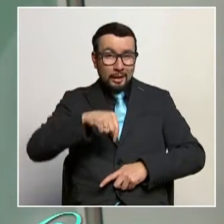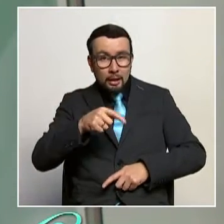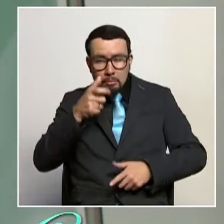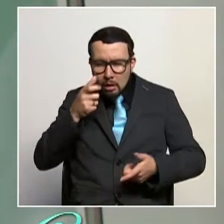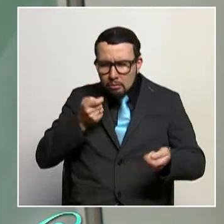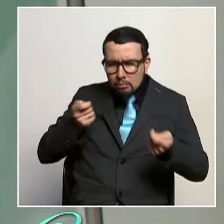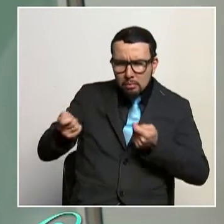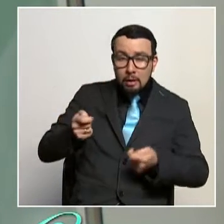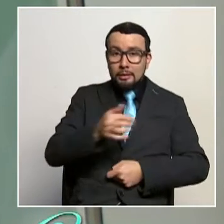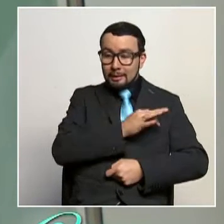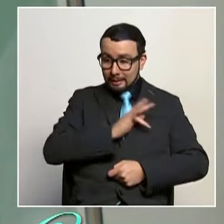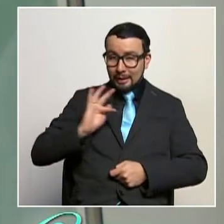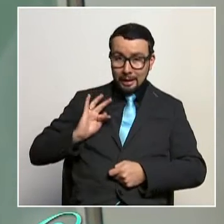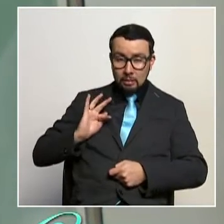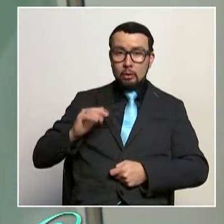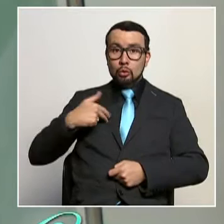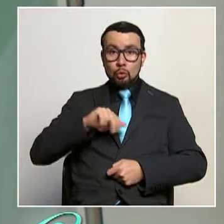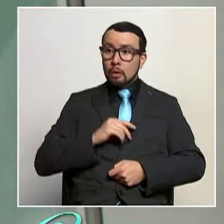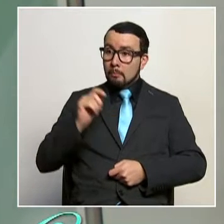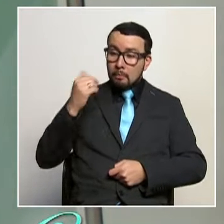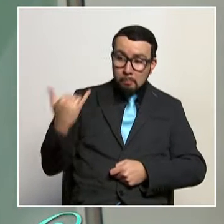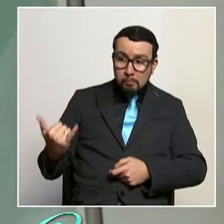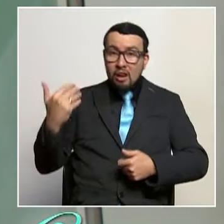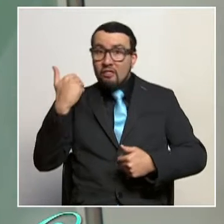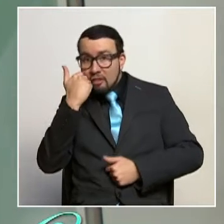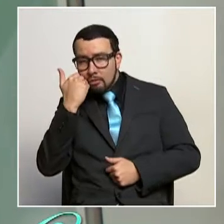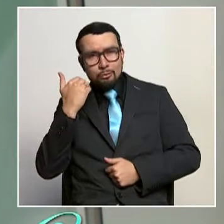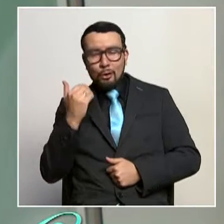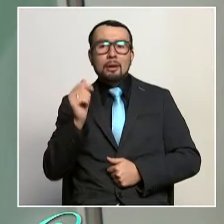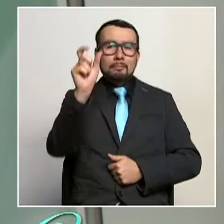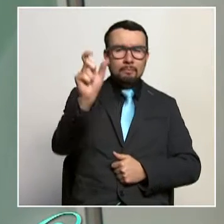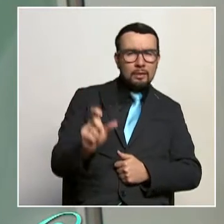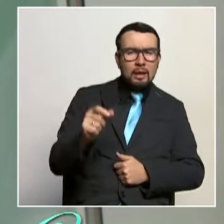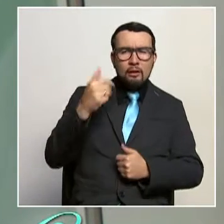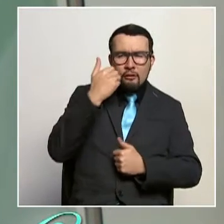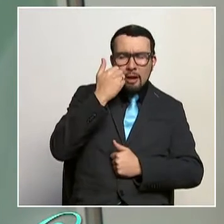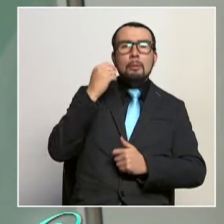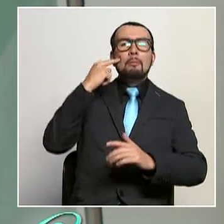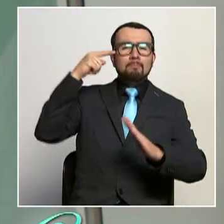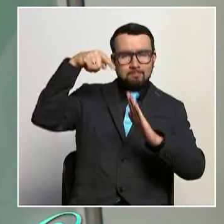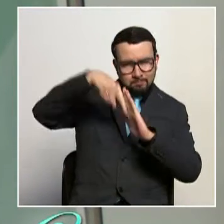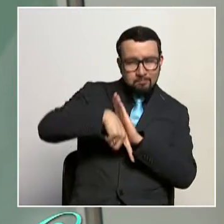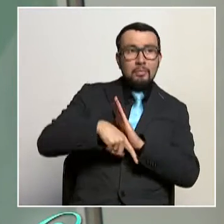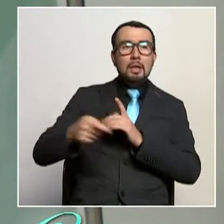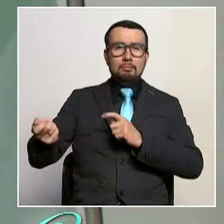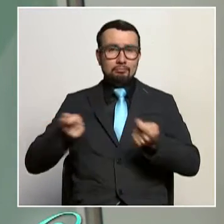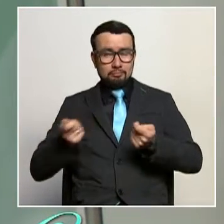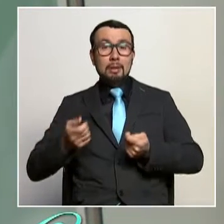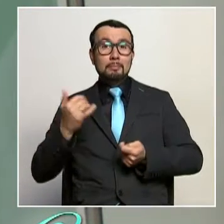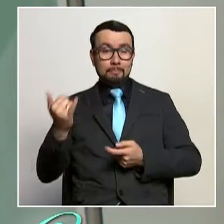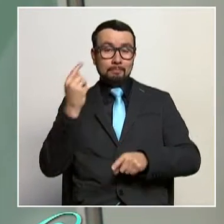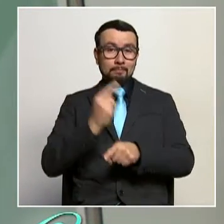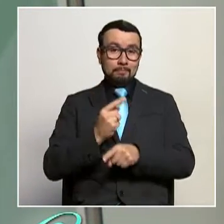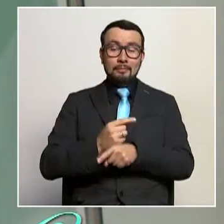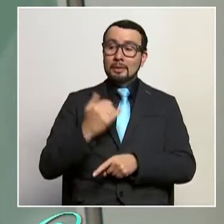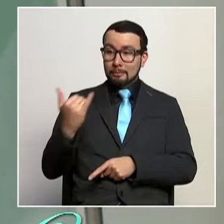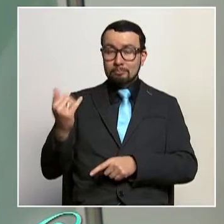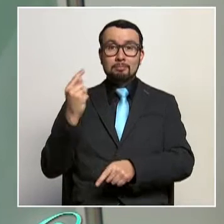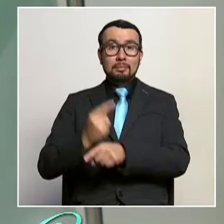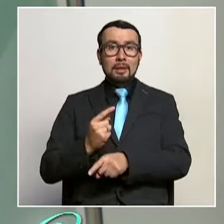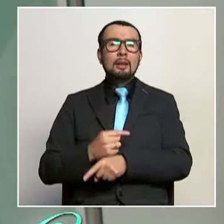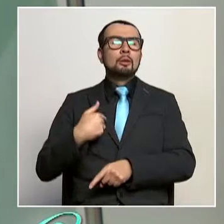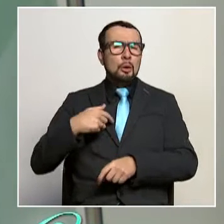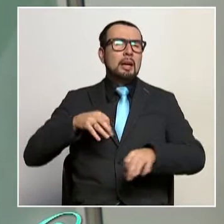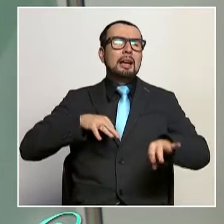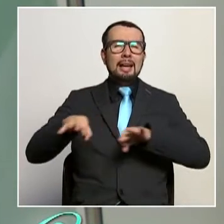terapias, nosotros no tratamos enfermedades, tratamos pacientes enfermos, ¿cierto? Que eso es lo que estamos tratando en este caso. Y lo ha explicado